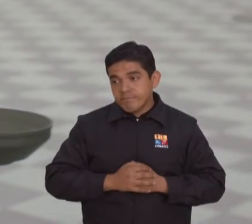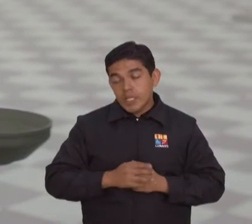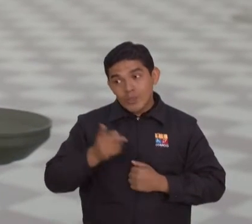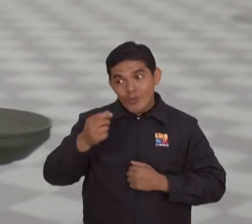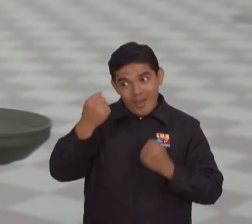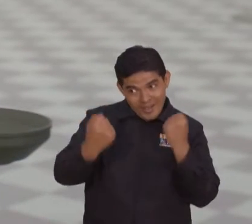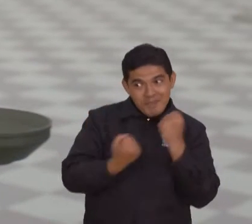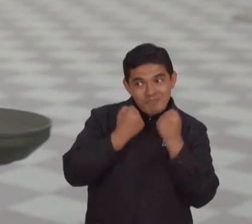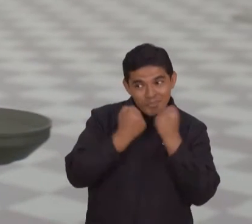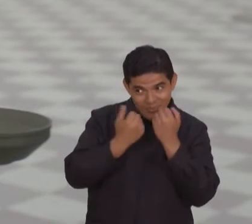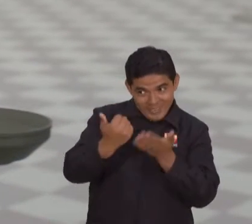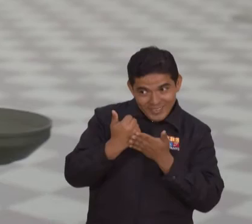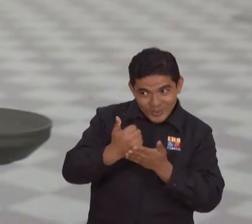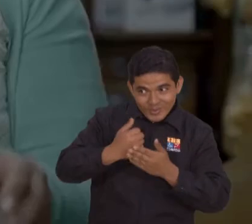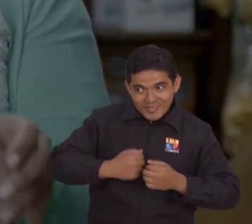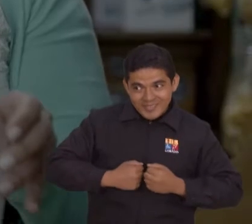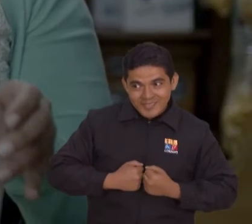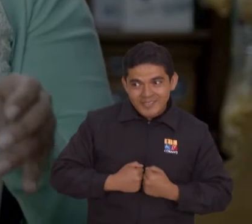ayuda.